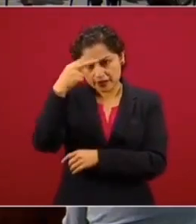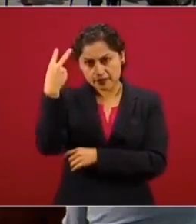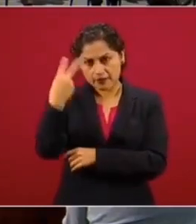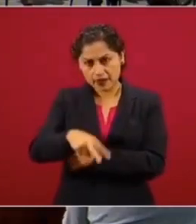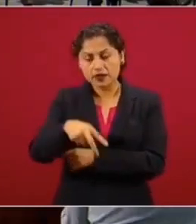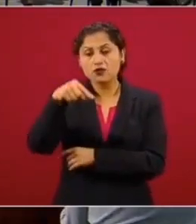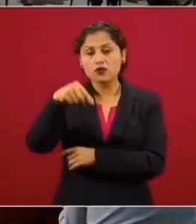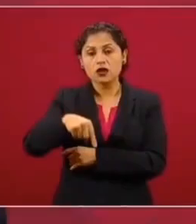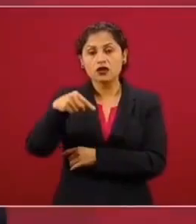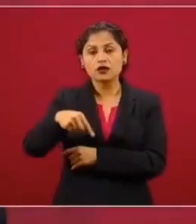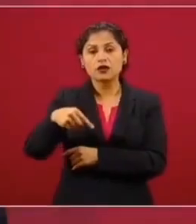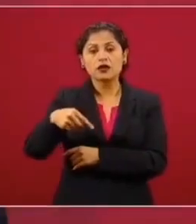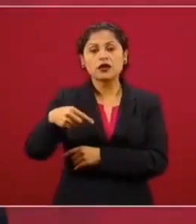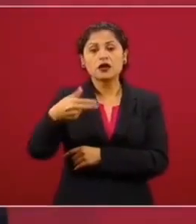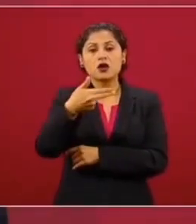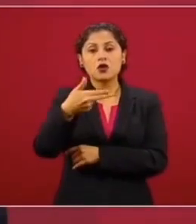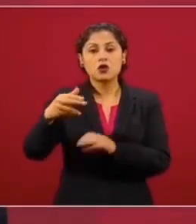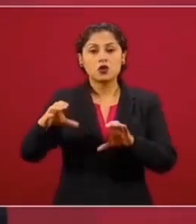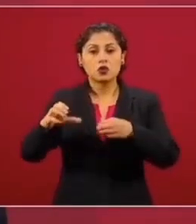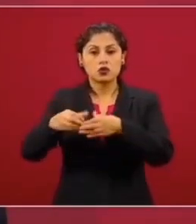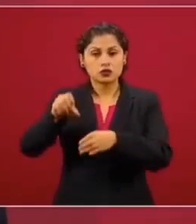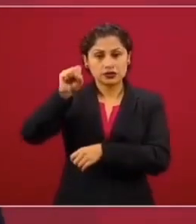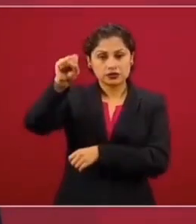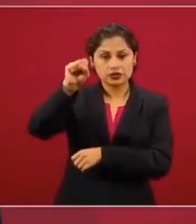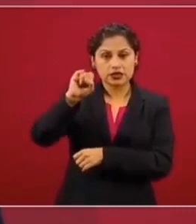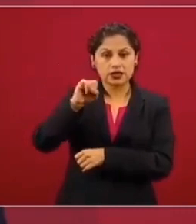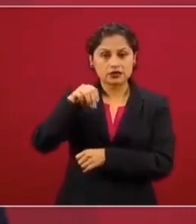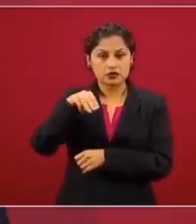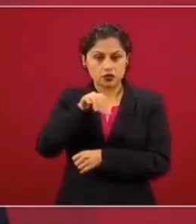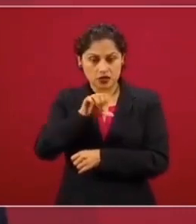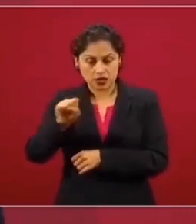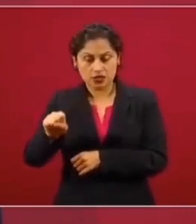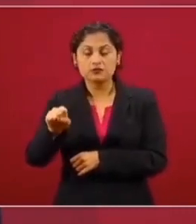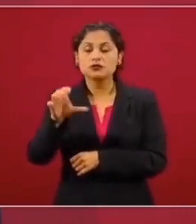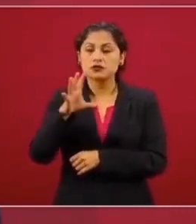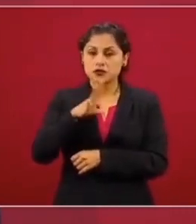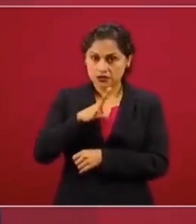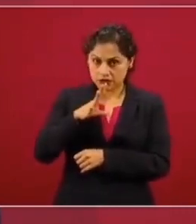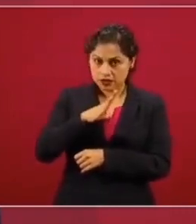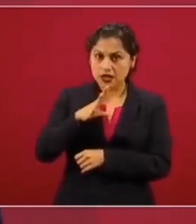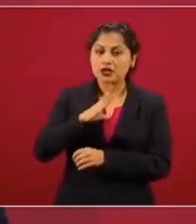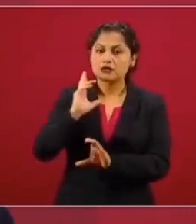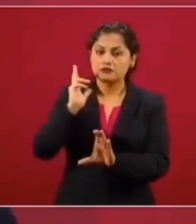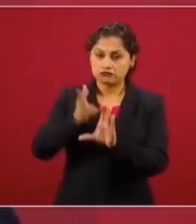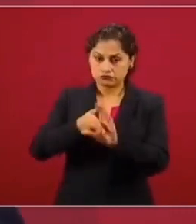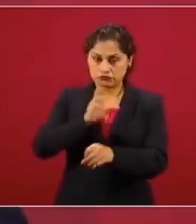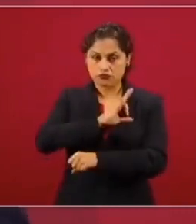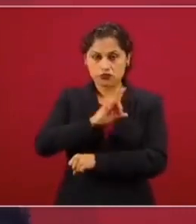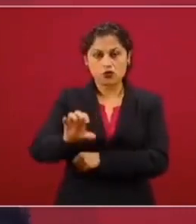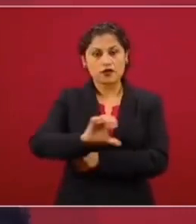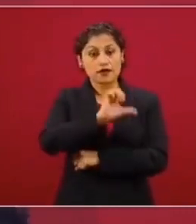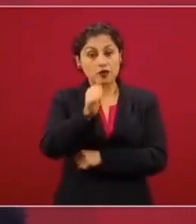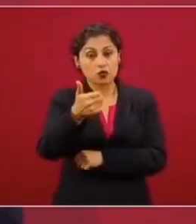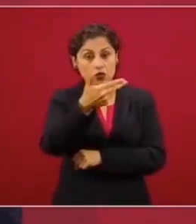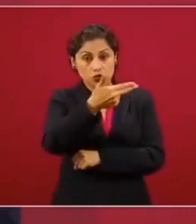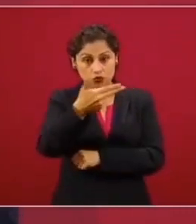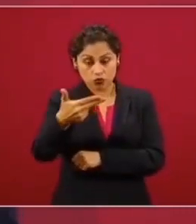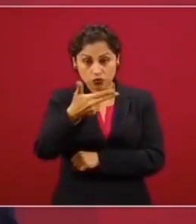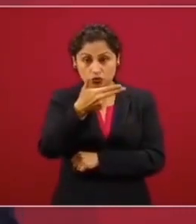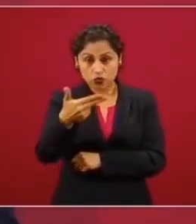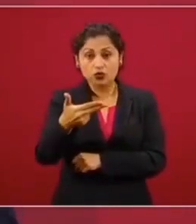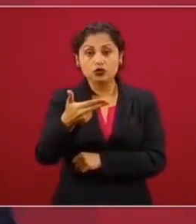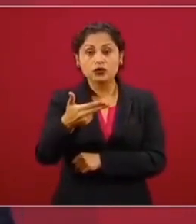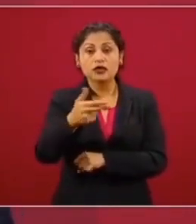sindicato nacional de trabajadores del seguro social también en otro hotel pero ahí sí para personal que vino de fuera